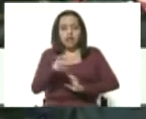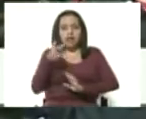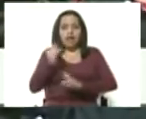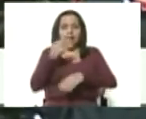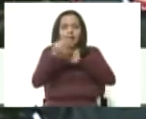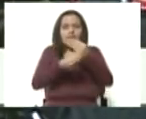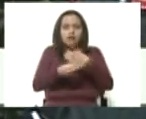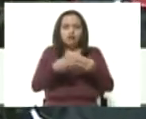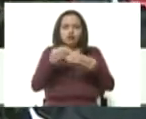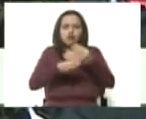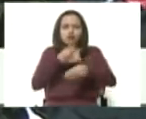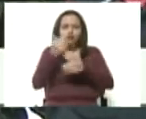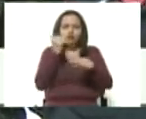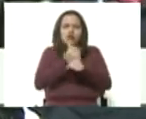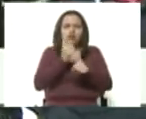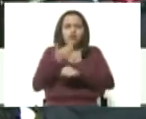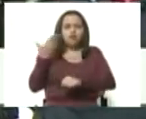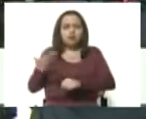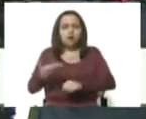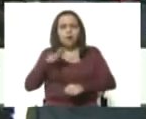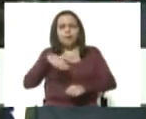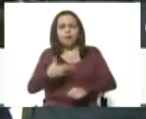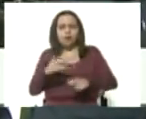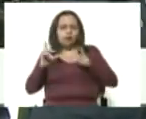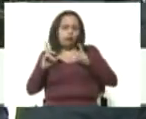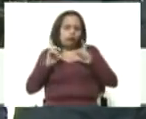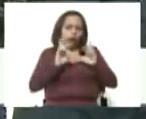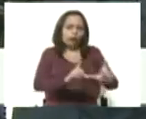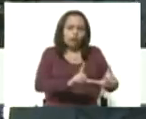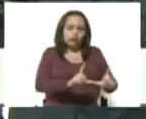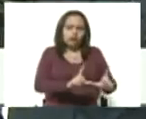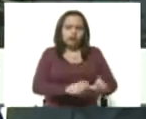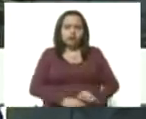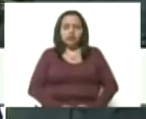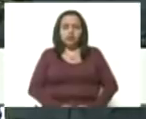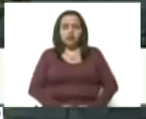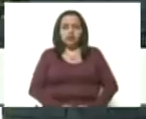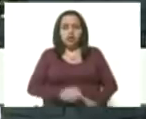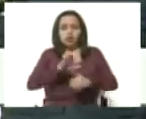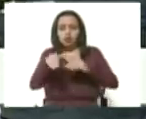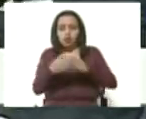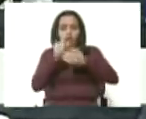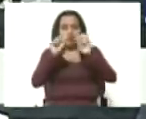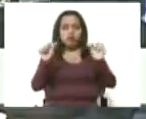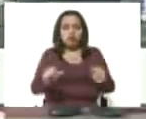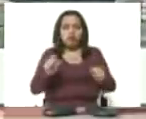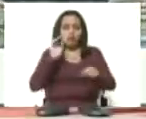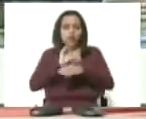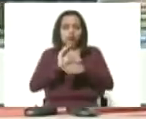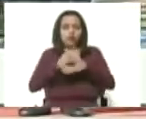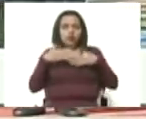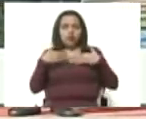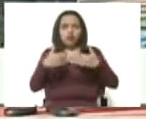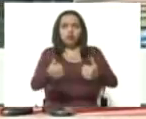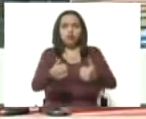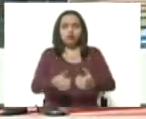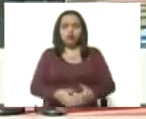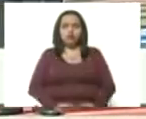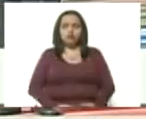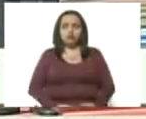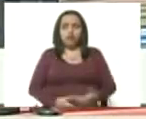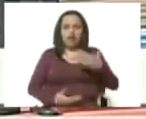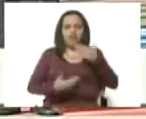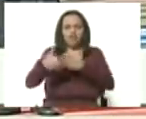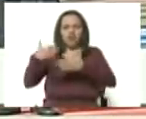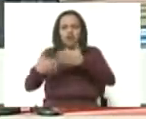un papel preponderante para contener a través de todos los sistemas de bioseguridad las barreras